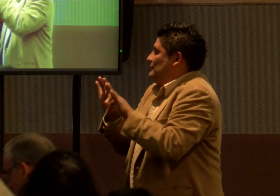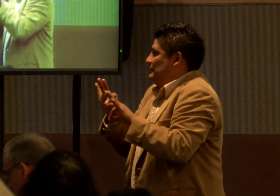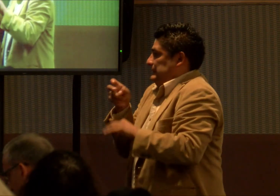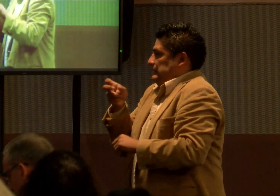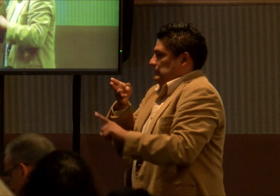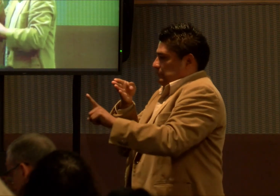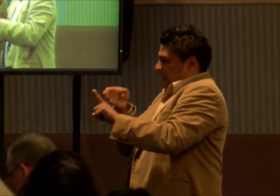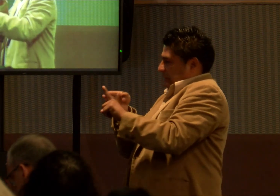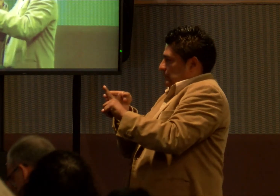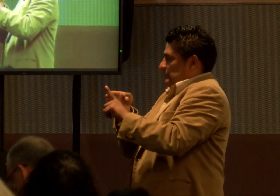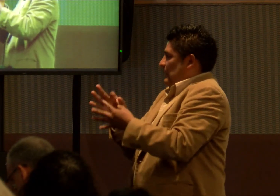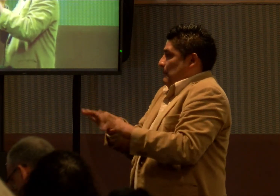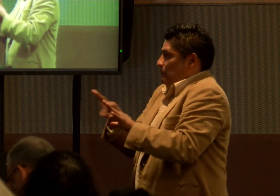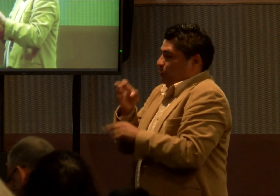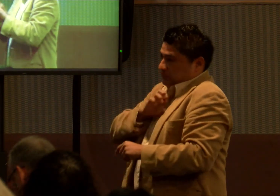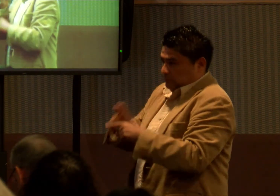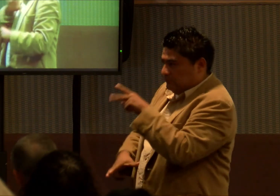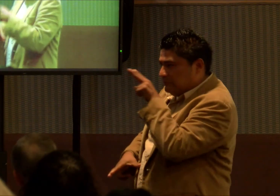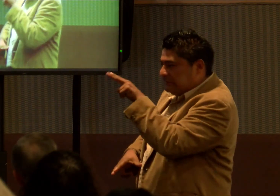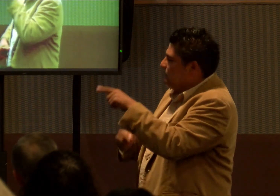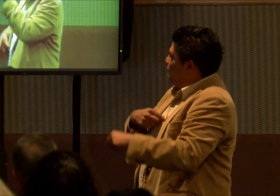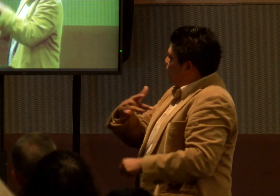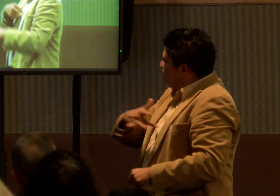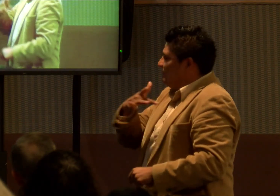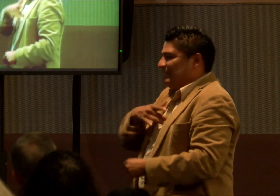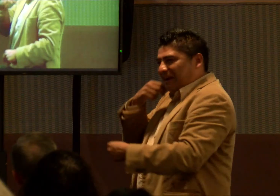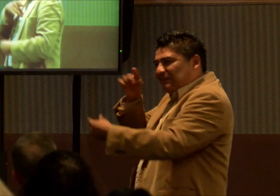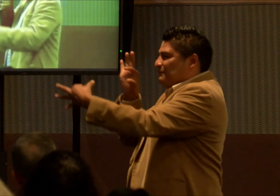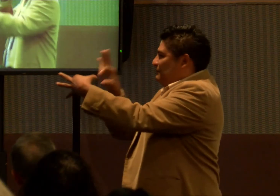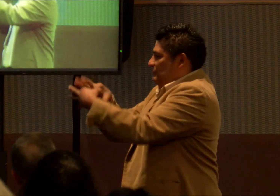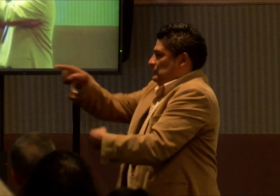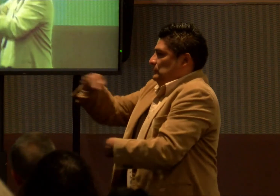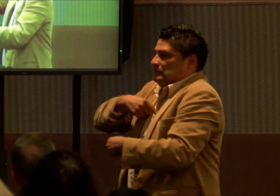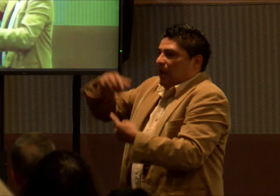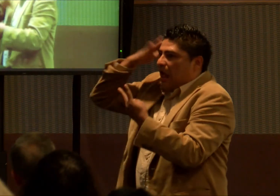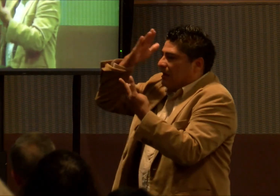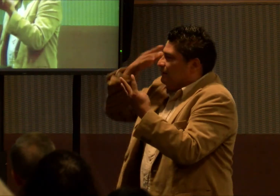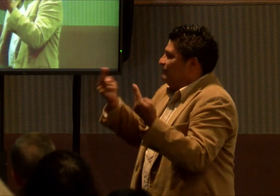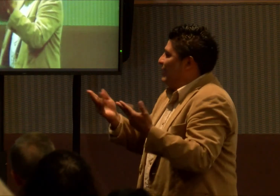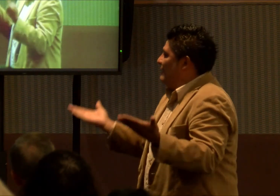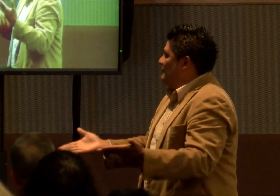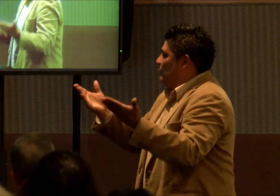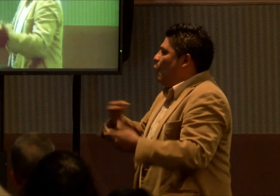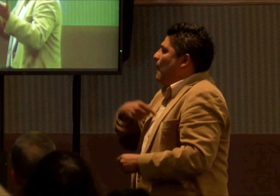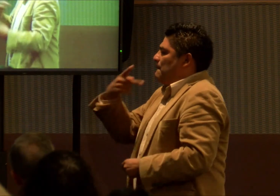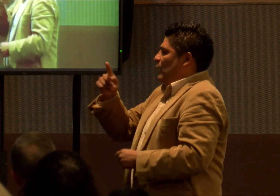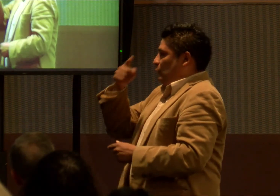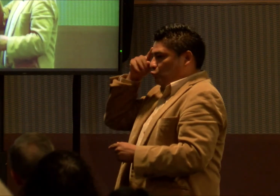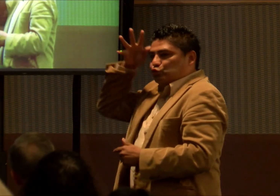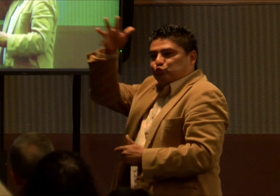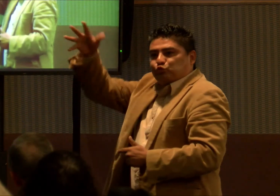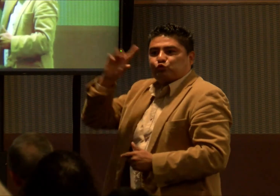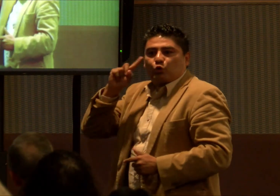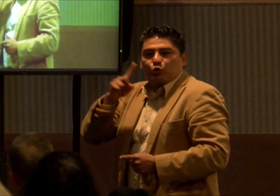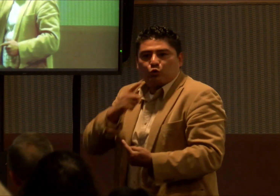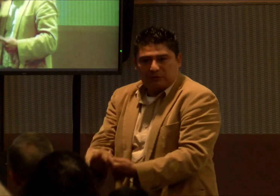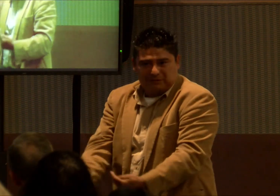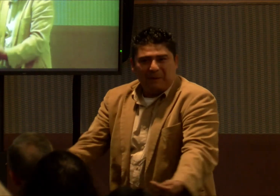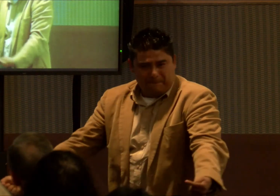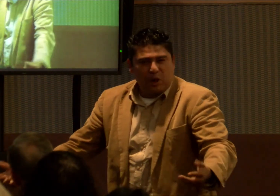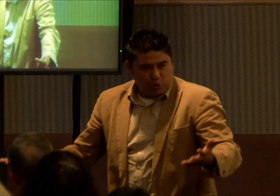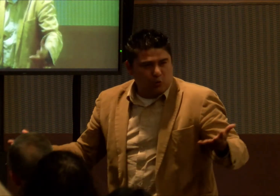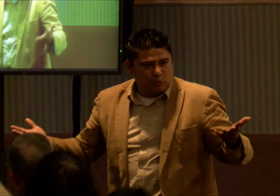sido una gran oportunidad que antes no se daba y que no existía, o sea, era primero el intérprete y después nosotros. A partir de ahí se genera la